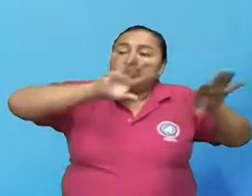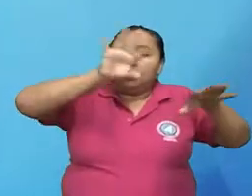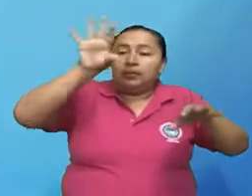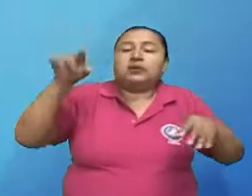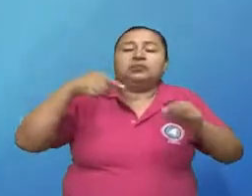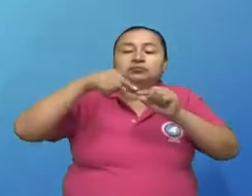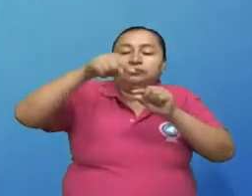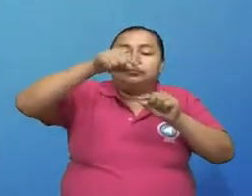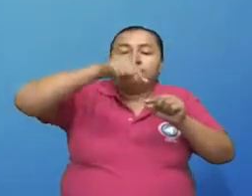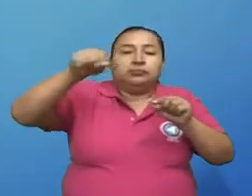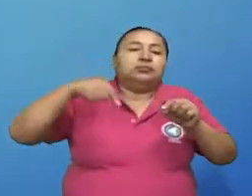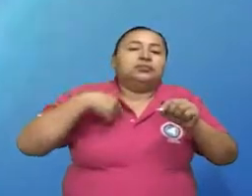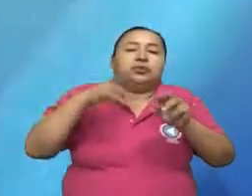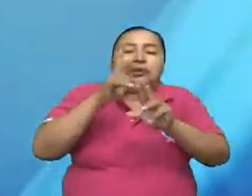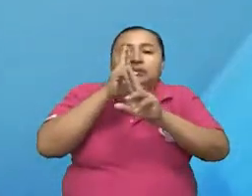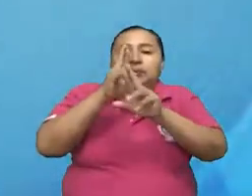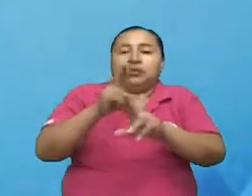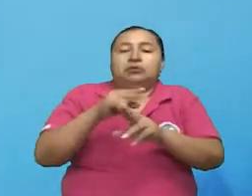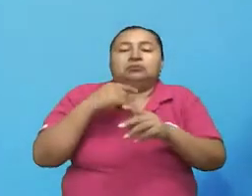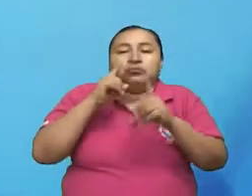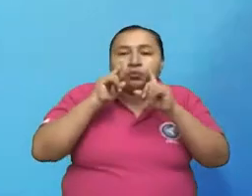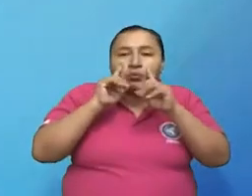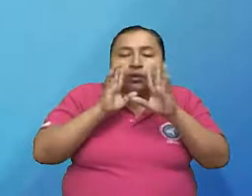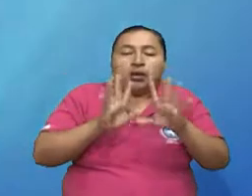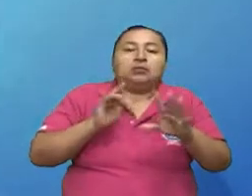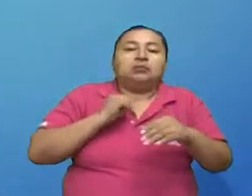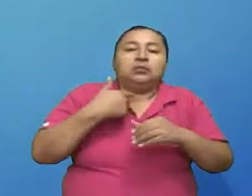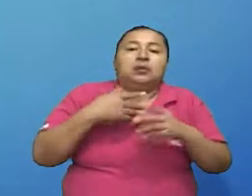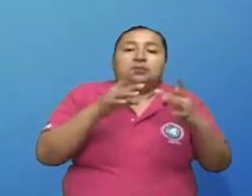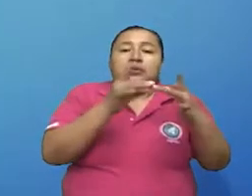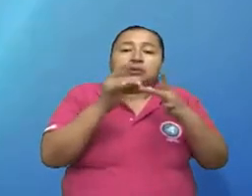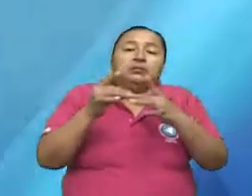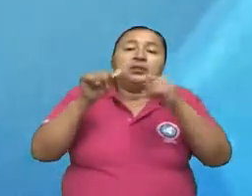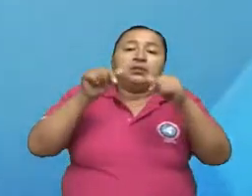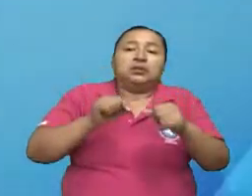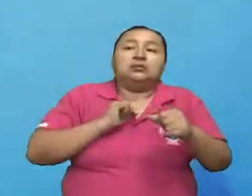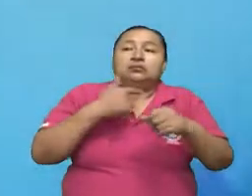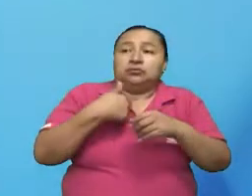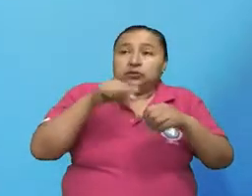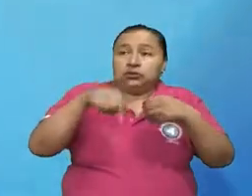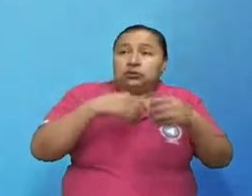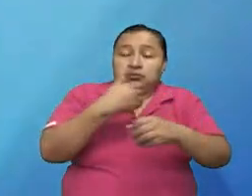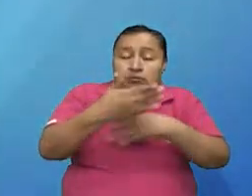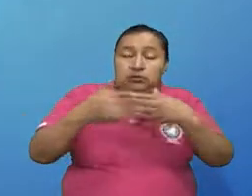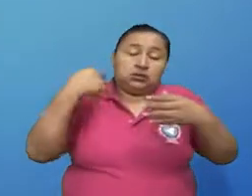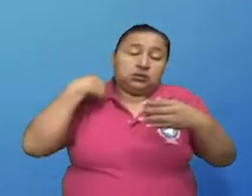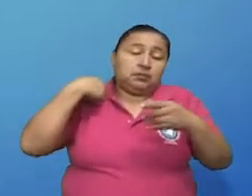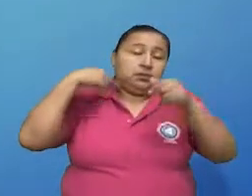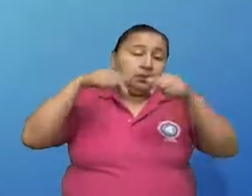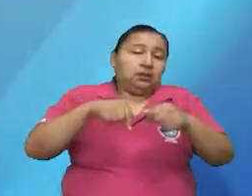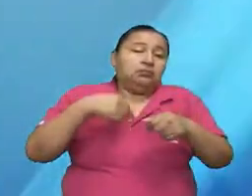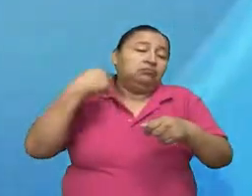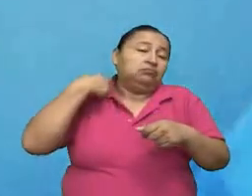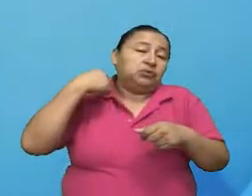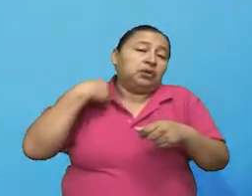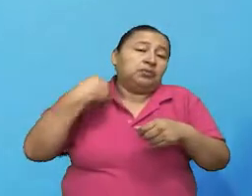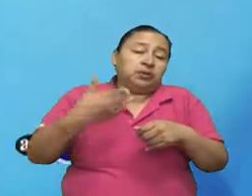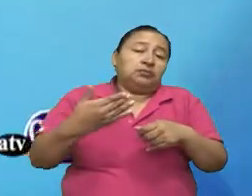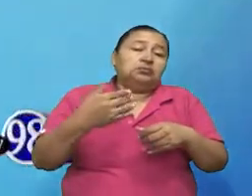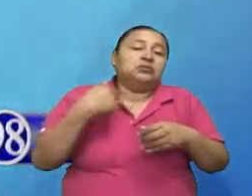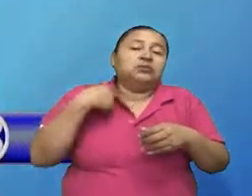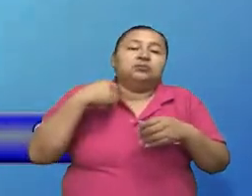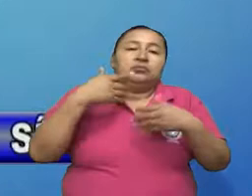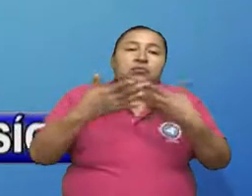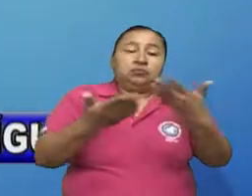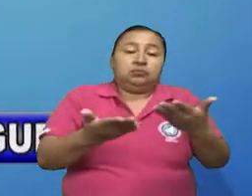difuntos con el respeto, el recogimiento y sobre todo las oraciones que siempre, siempre